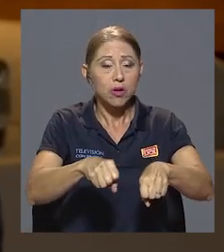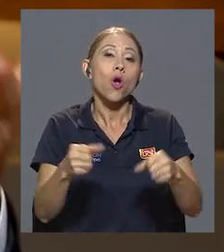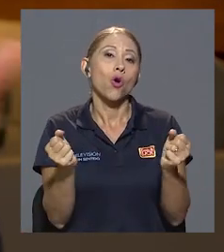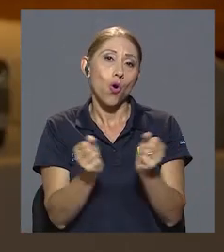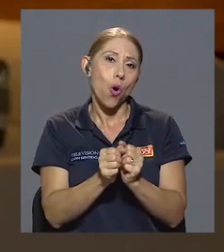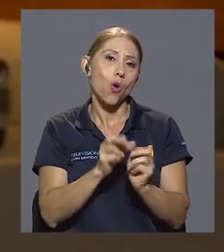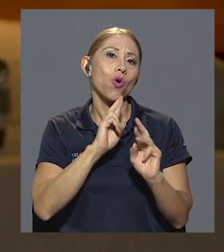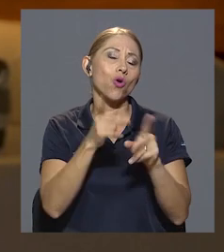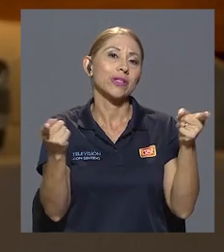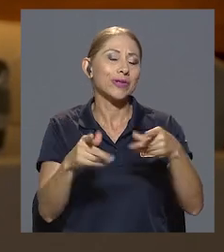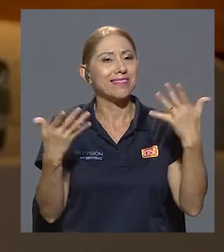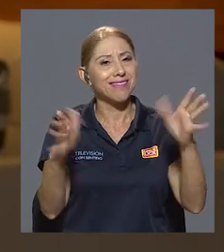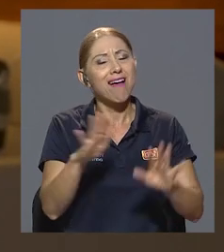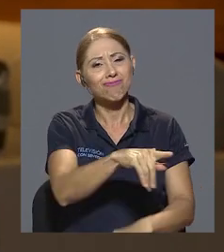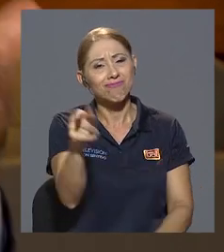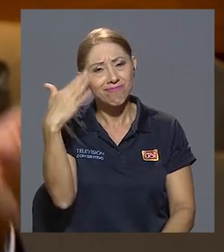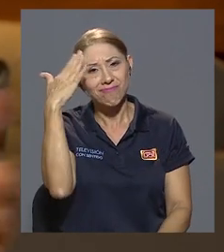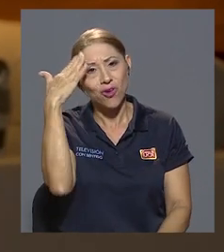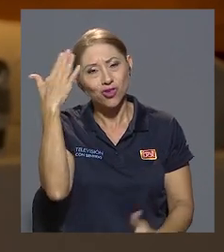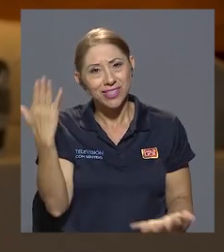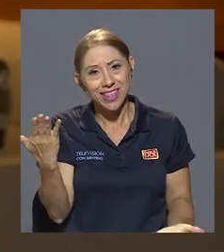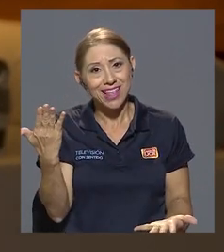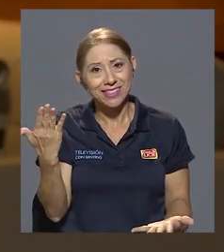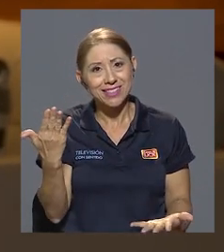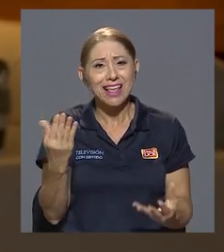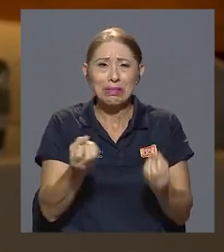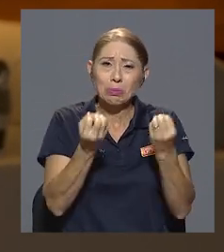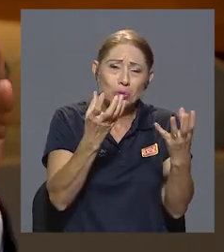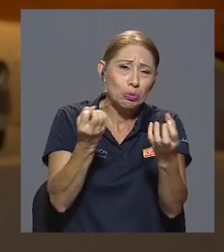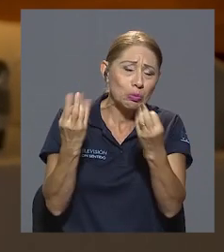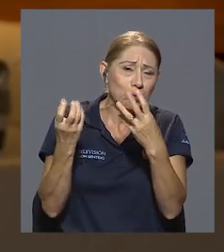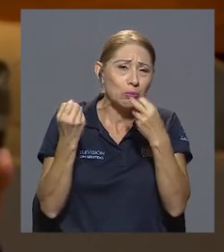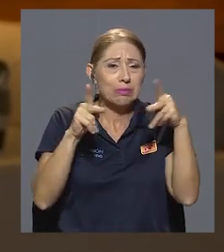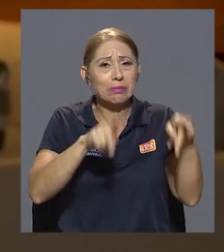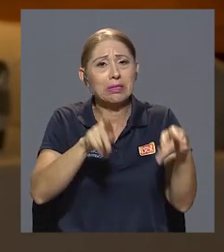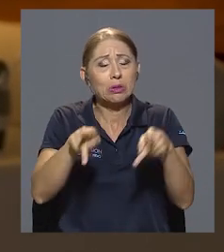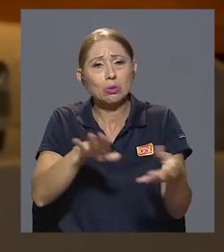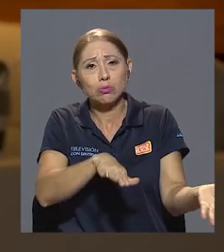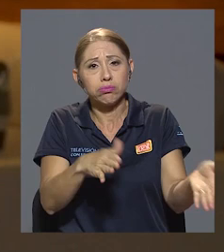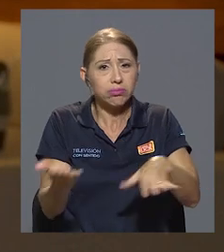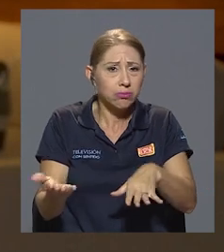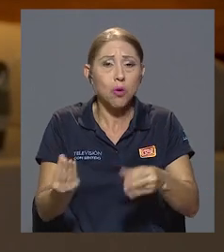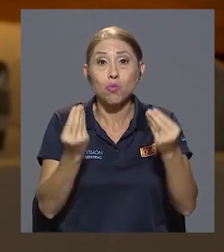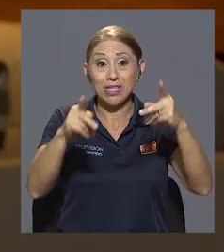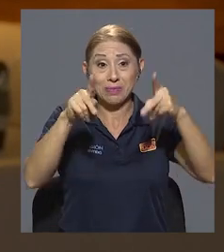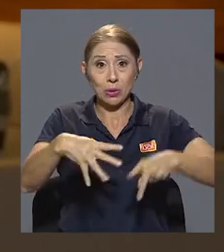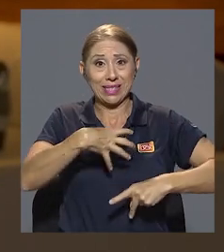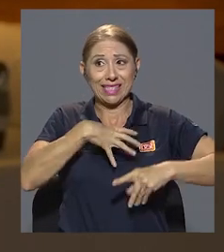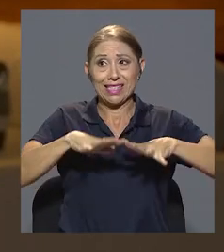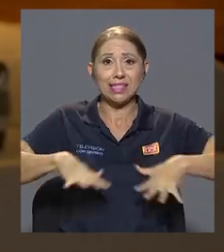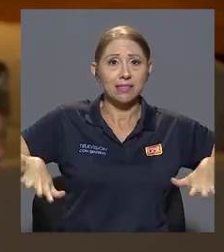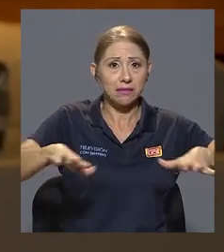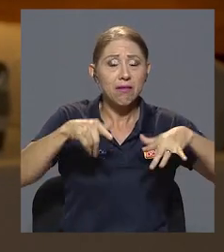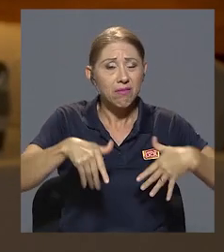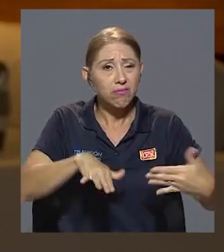las consecuencias que son harto conocidas de una muerte masiva delante de muchos de los pobladores